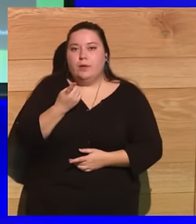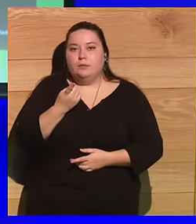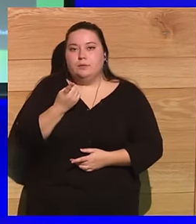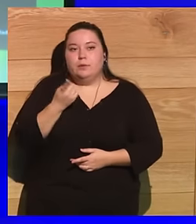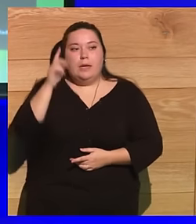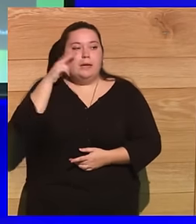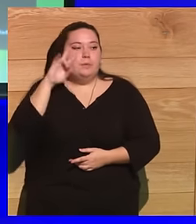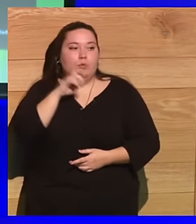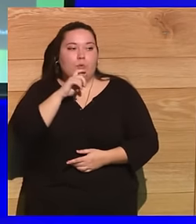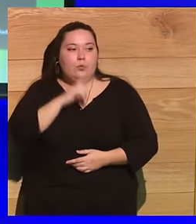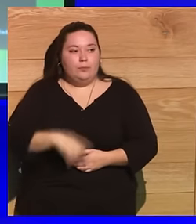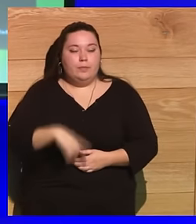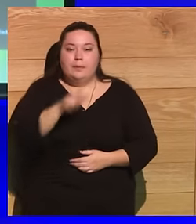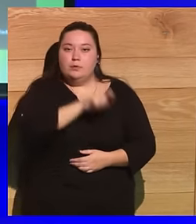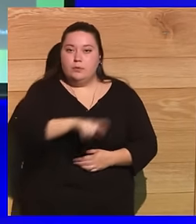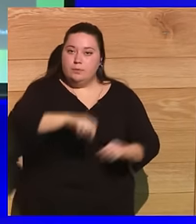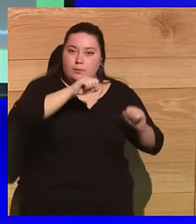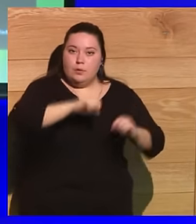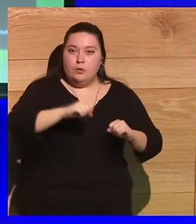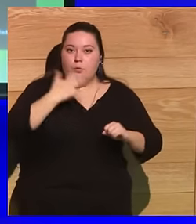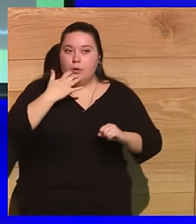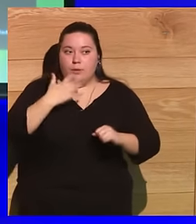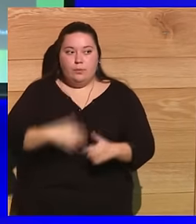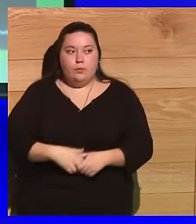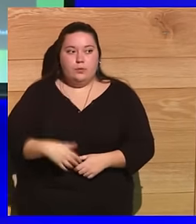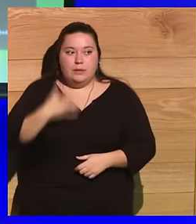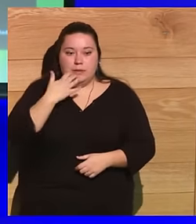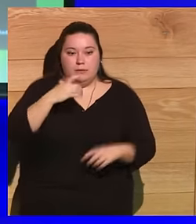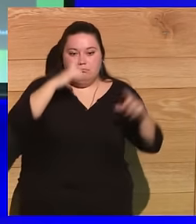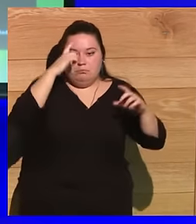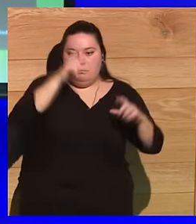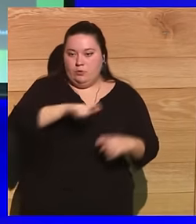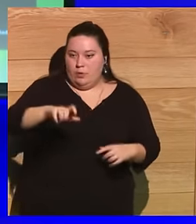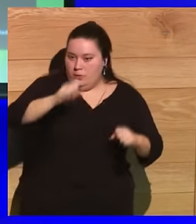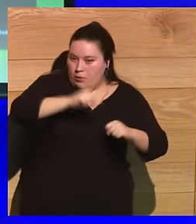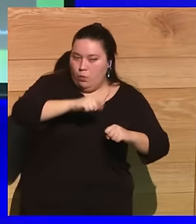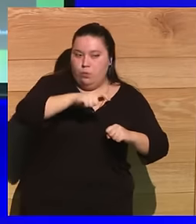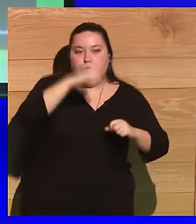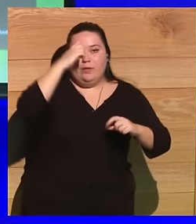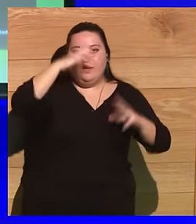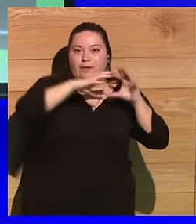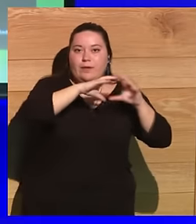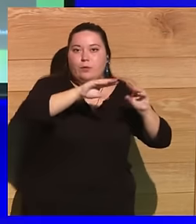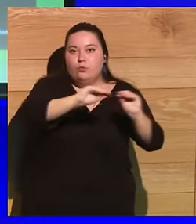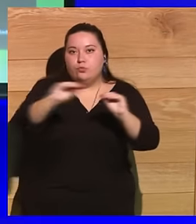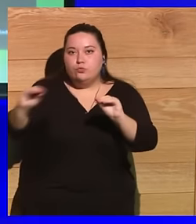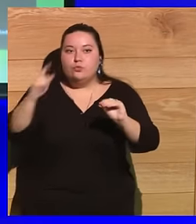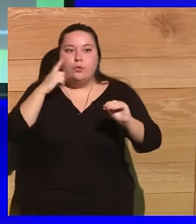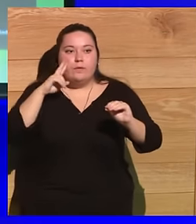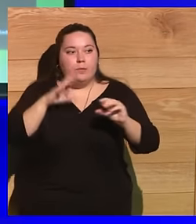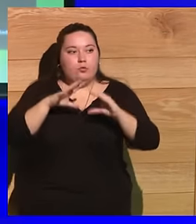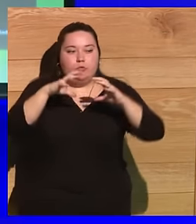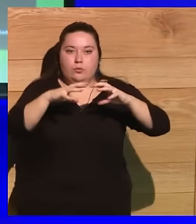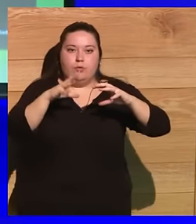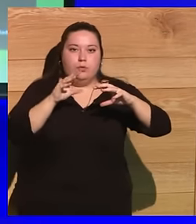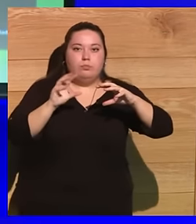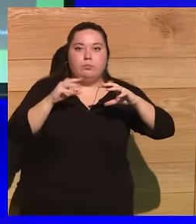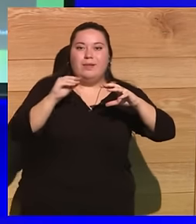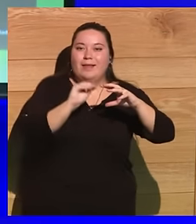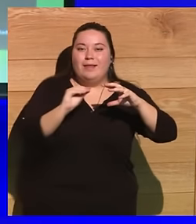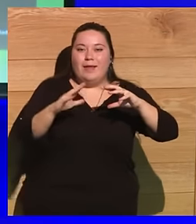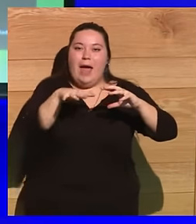Y los adultos, por ejemplo, si ahora escaneáramos los cerebros de los adultos, estamos activando las regiones del cerebro de la escucha, de